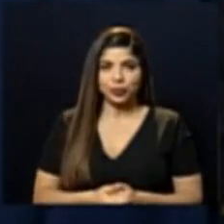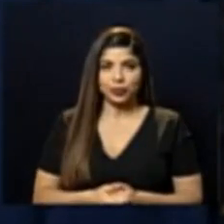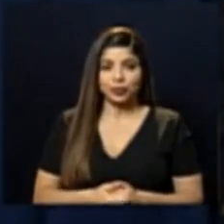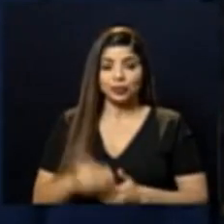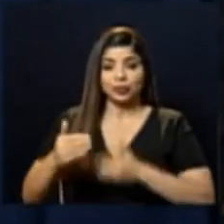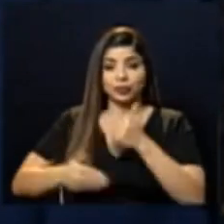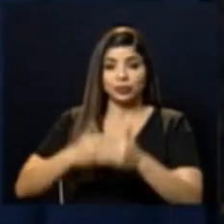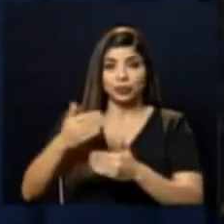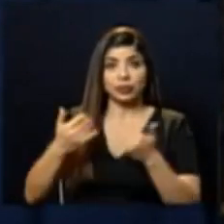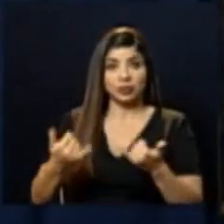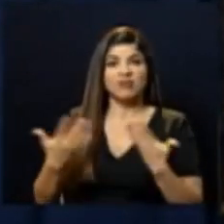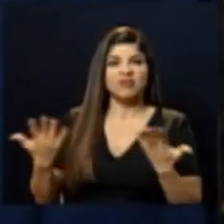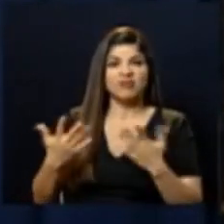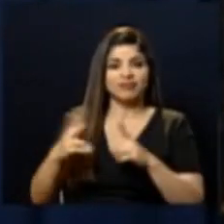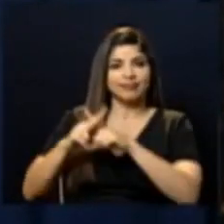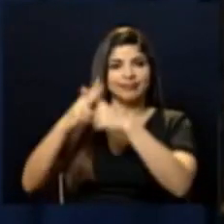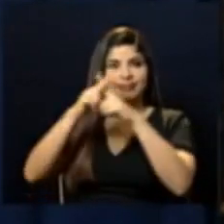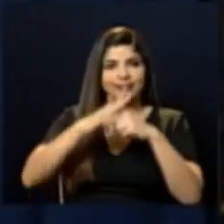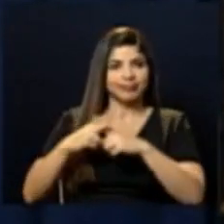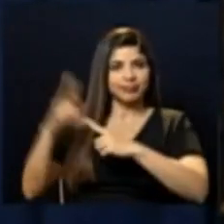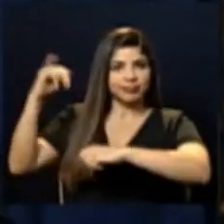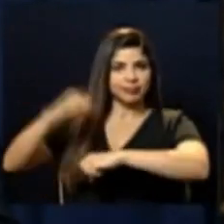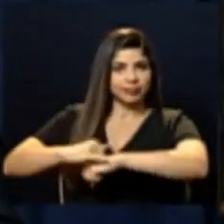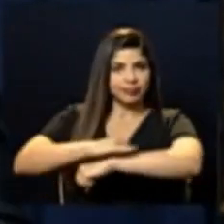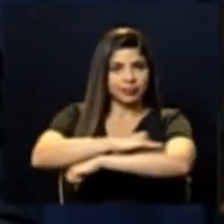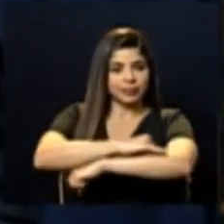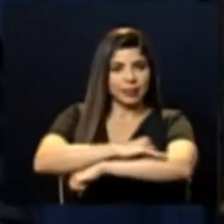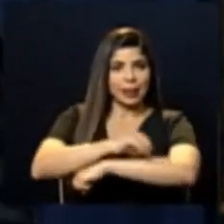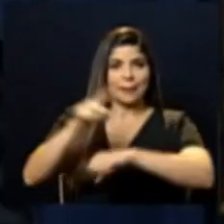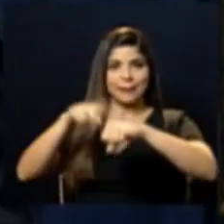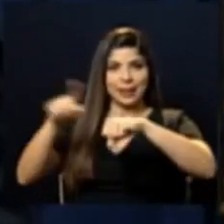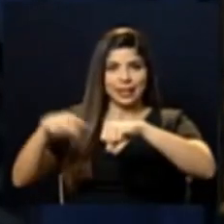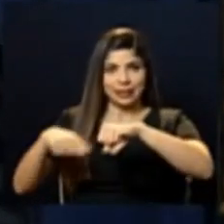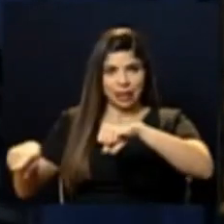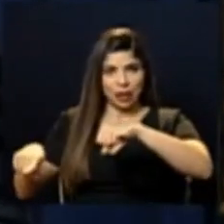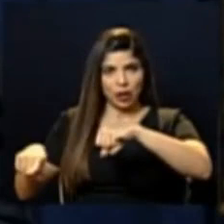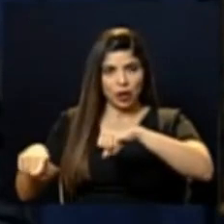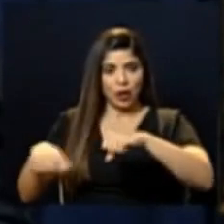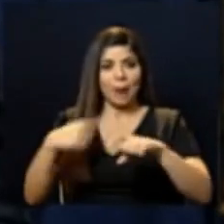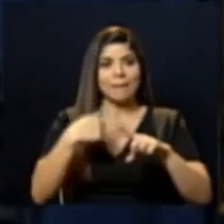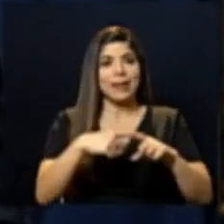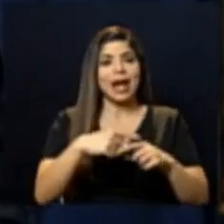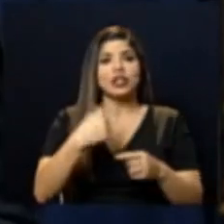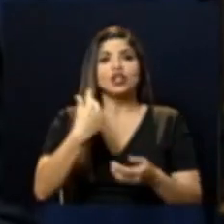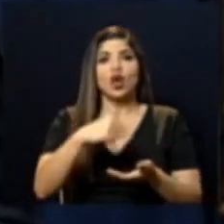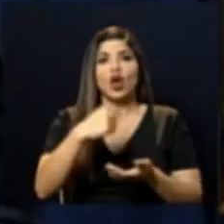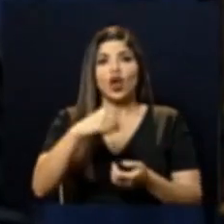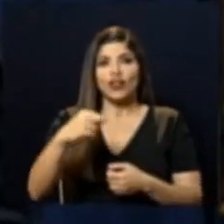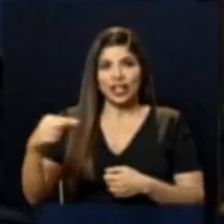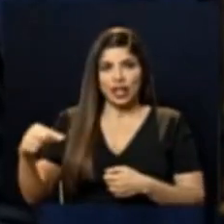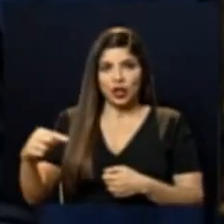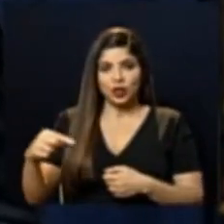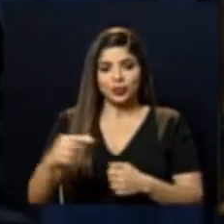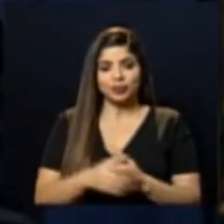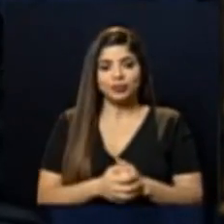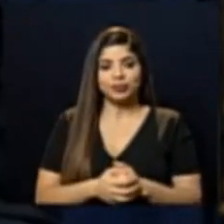En proceso están las reparaciones de los aeródromos de Pérez Zeledón y de Golfito.